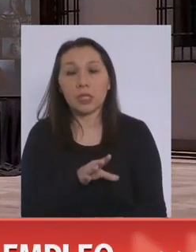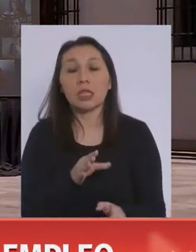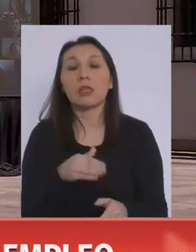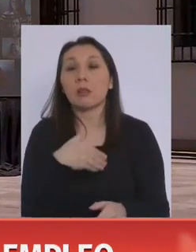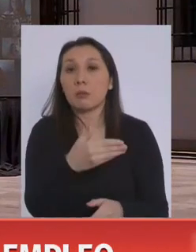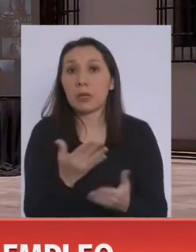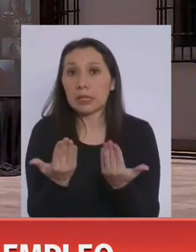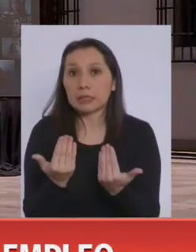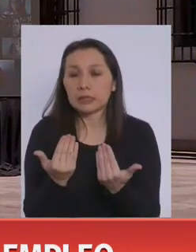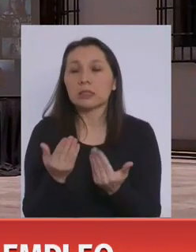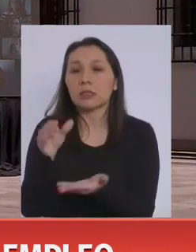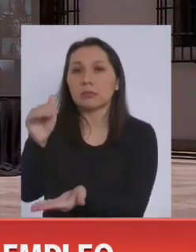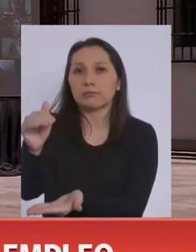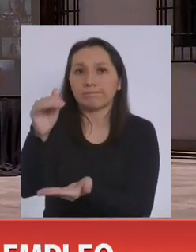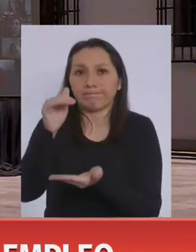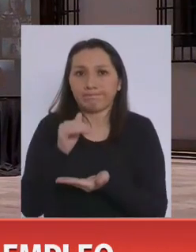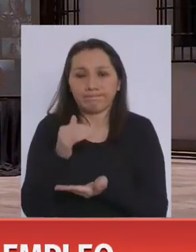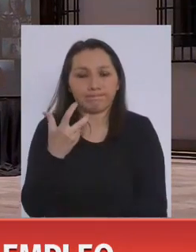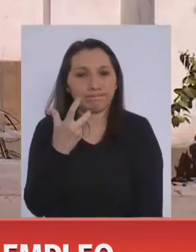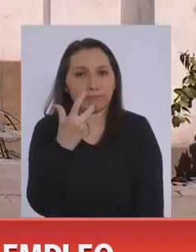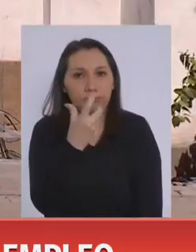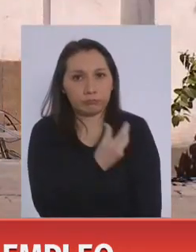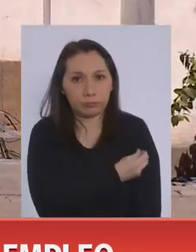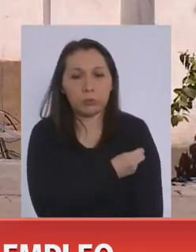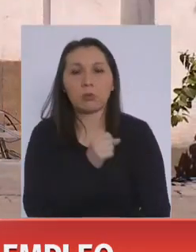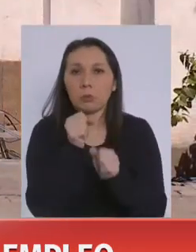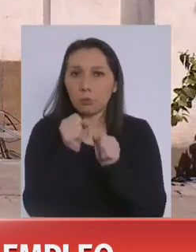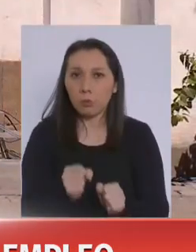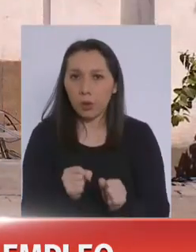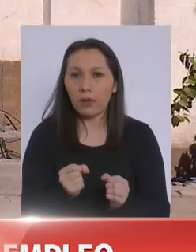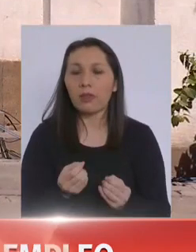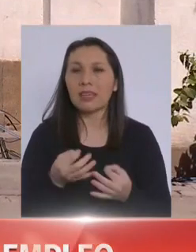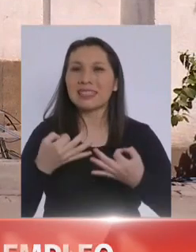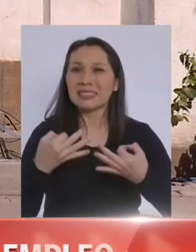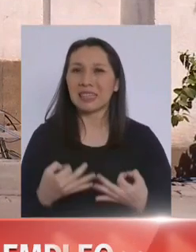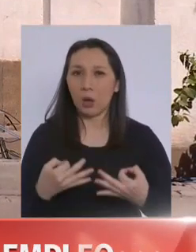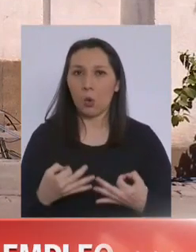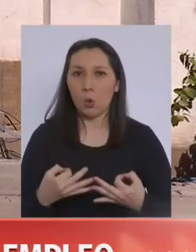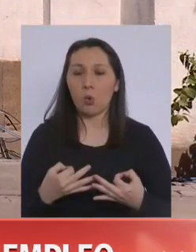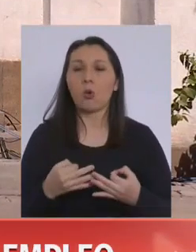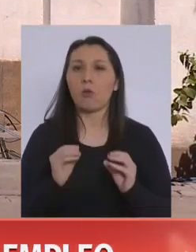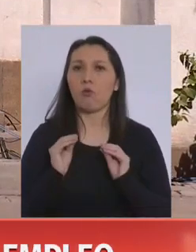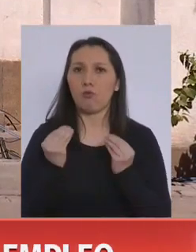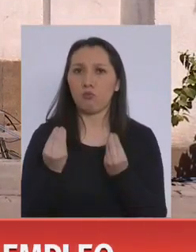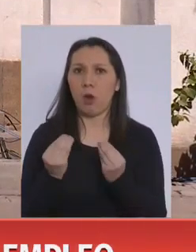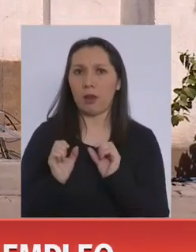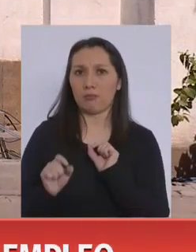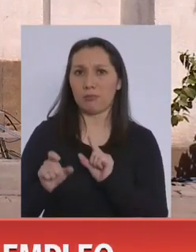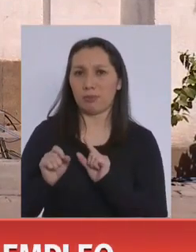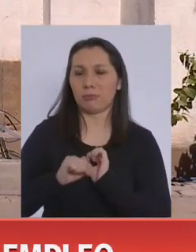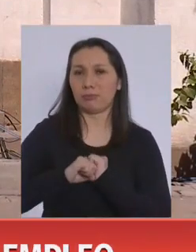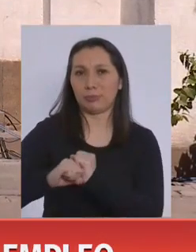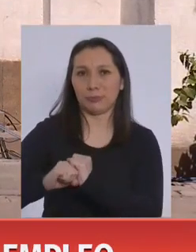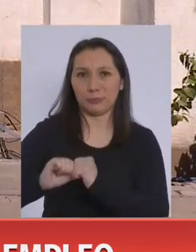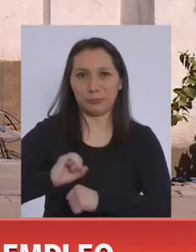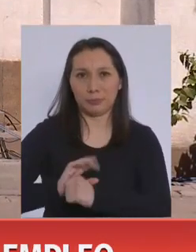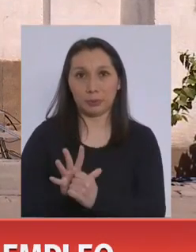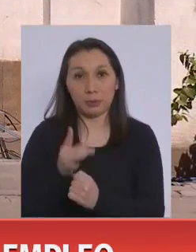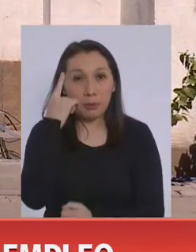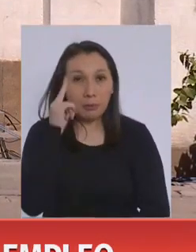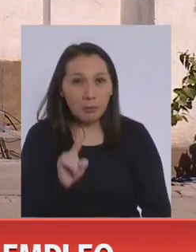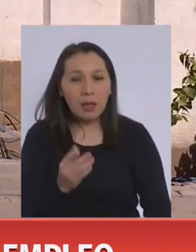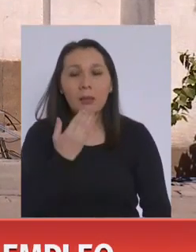necesiten un acceso oportuno a una vacuna segura y eficaz. Pero también